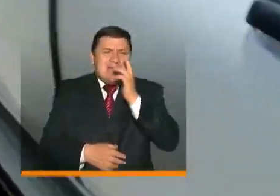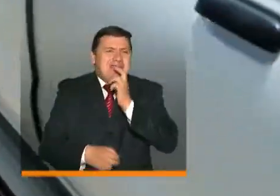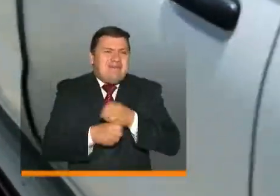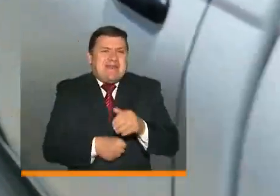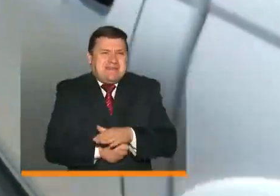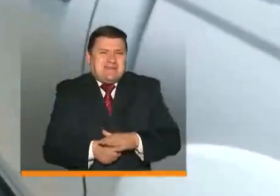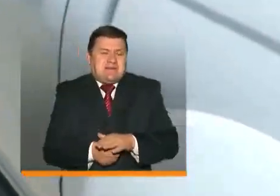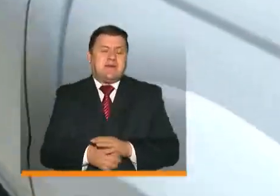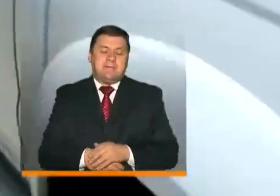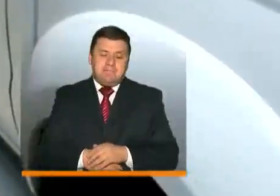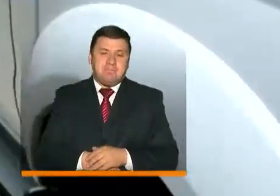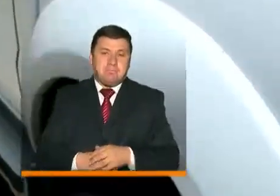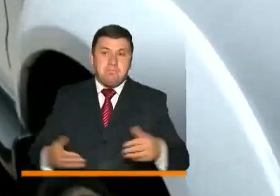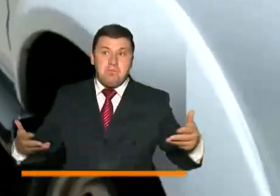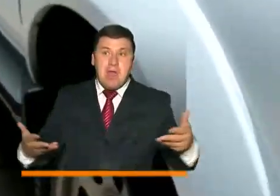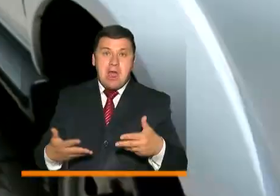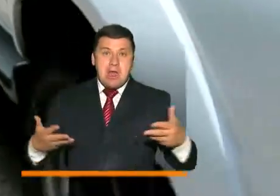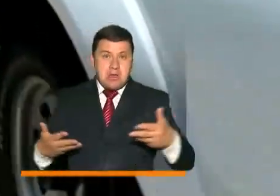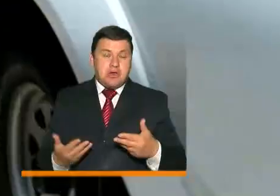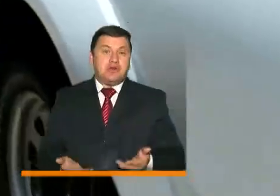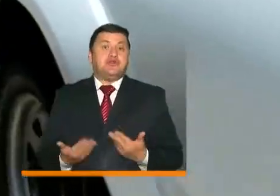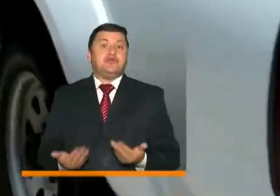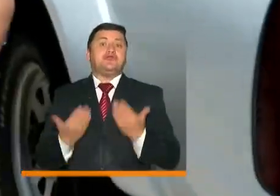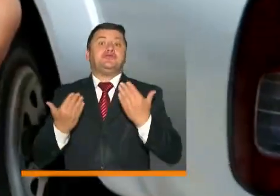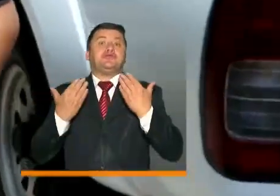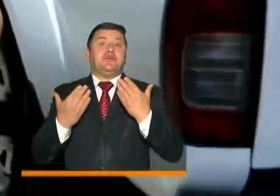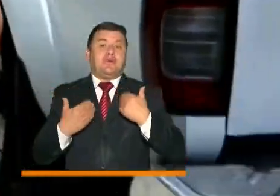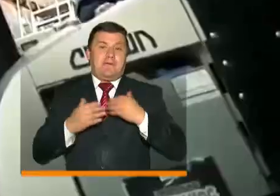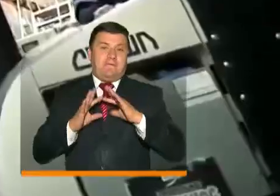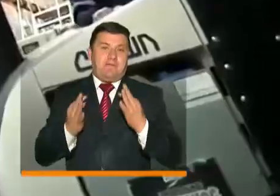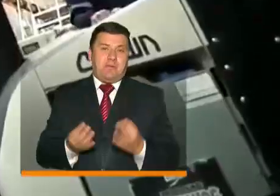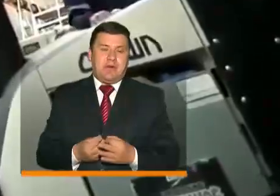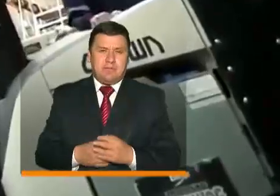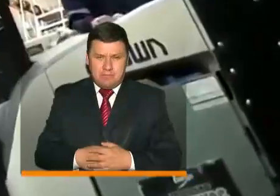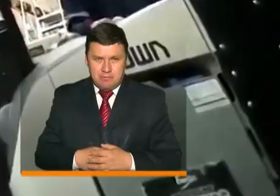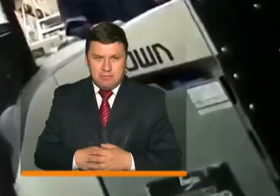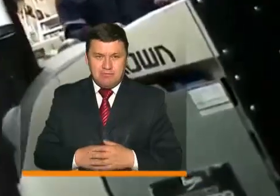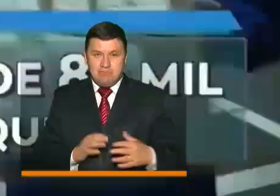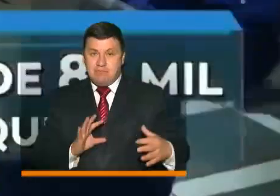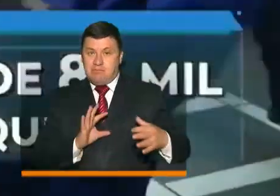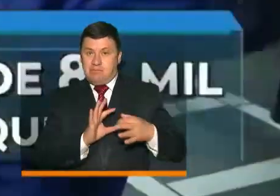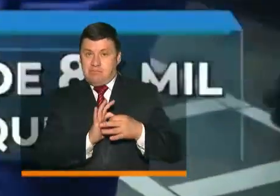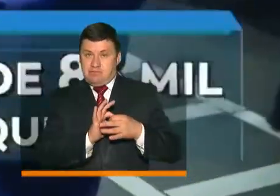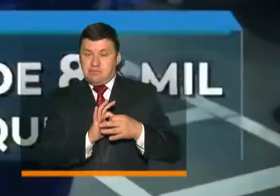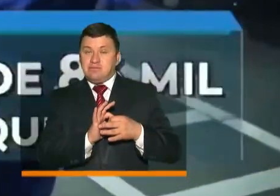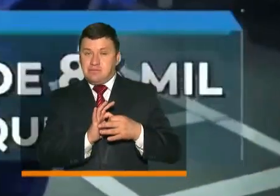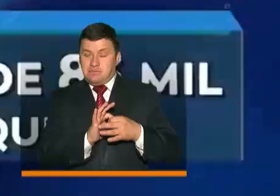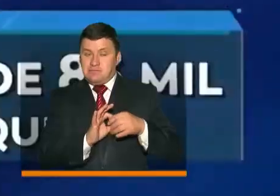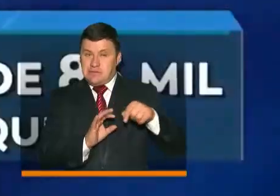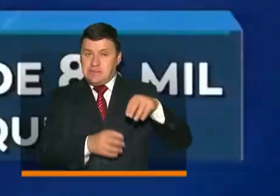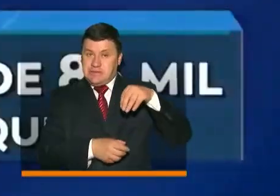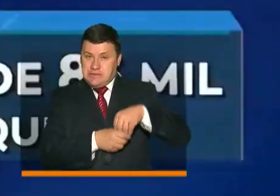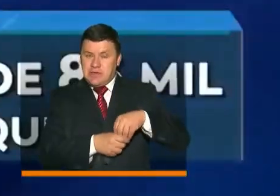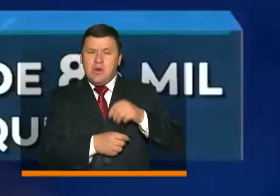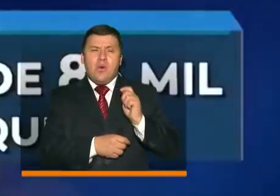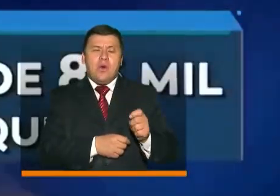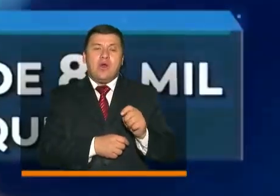¿cierto? Entonces estas ayudas nos sirven mucho para nuestra familia. En alianza con Mintic, se realizó la entrega